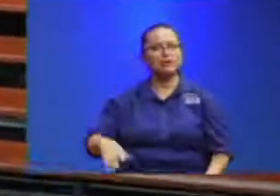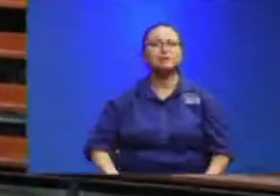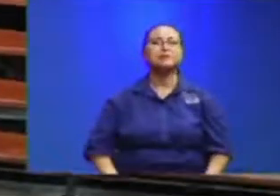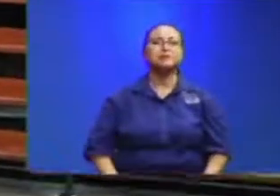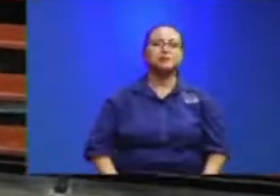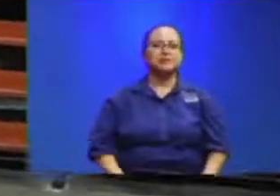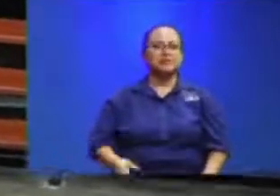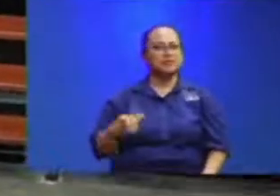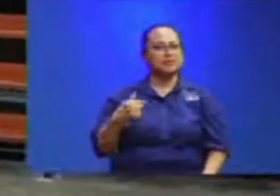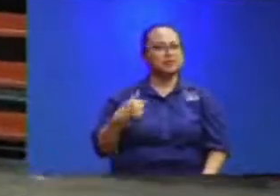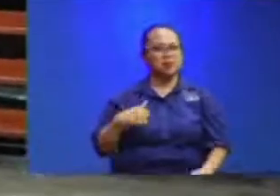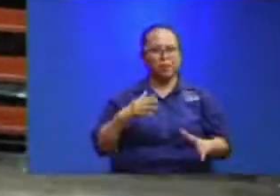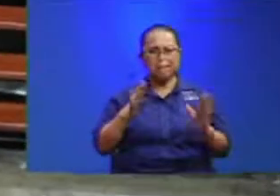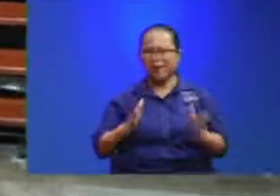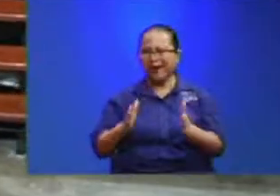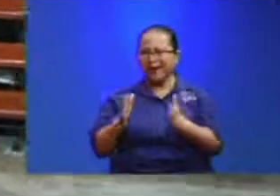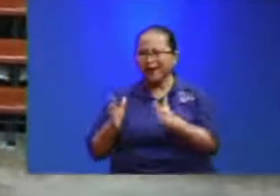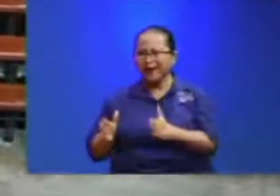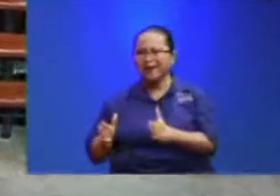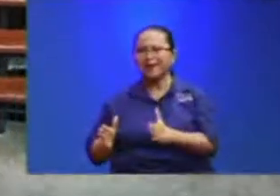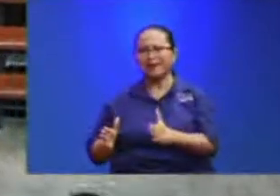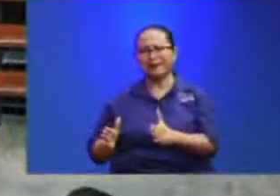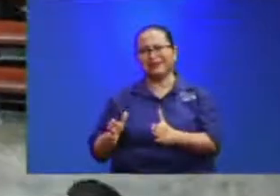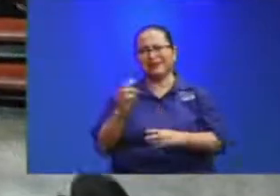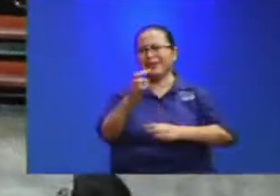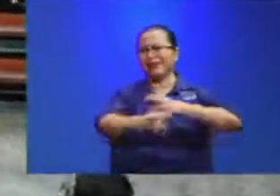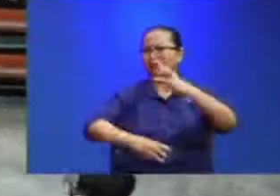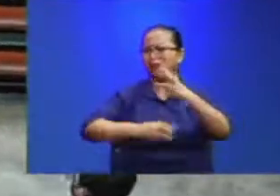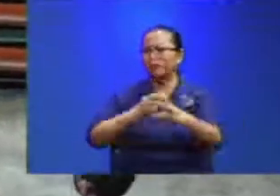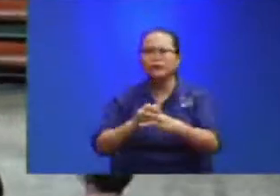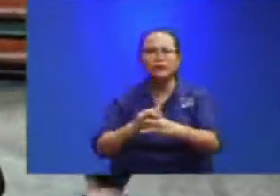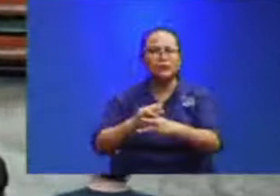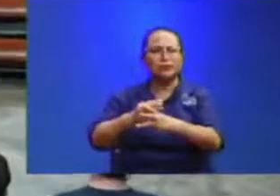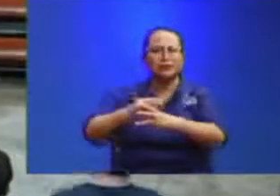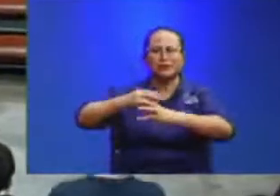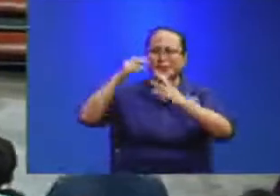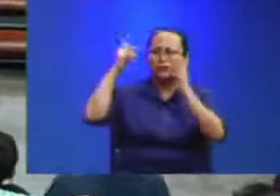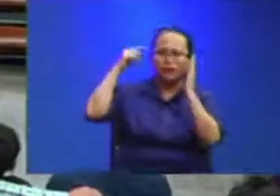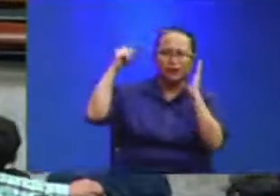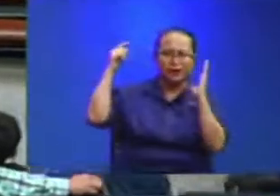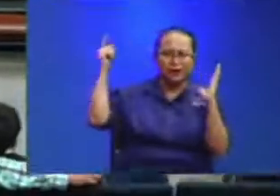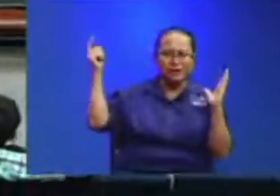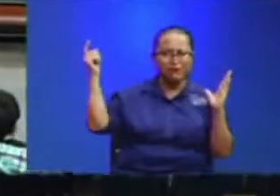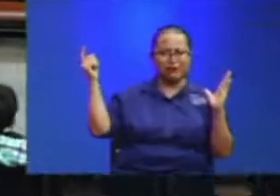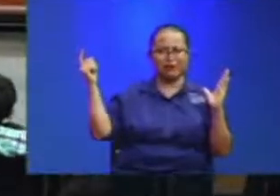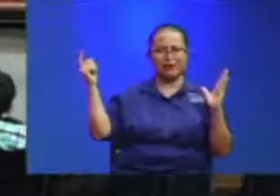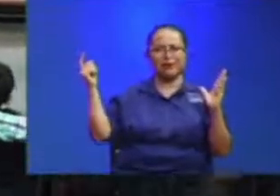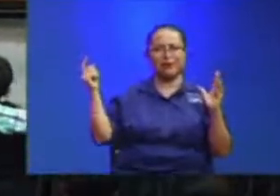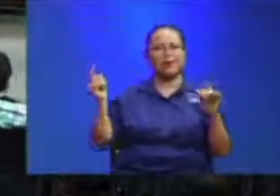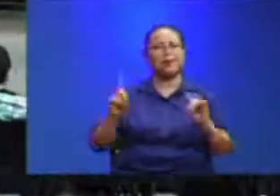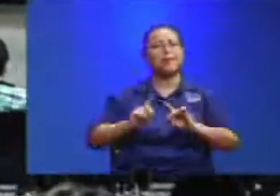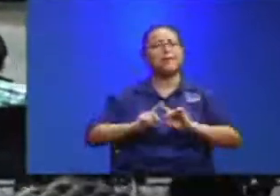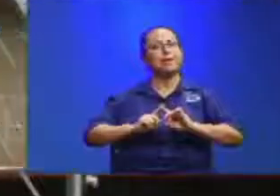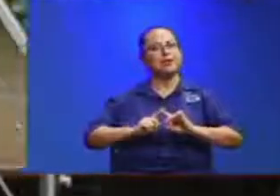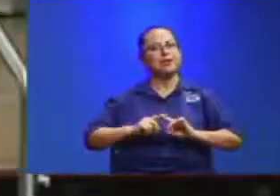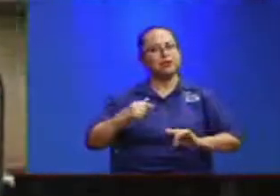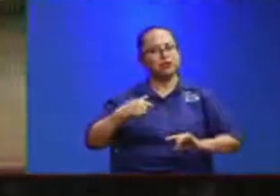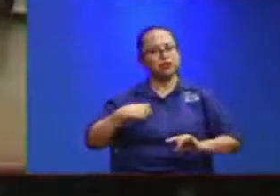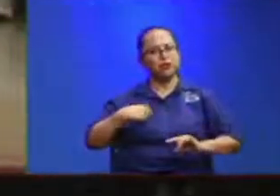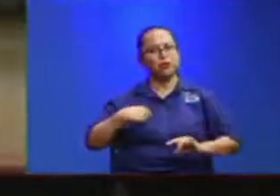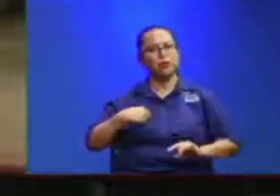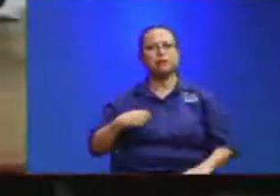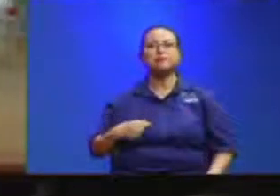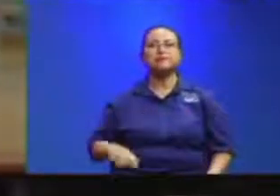tenía planes y cosas que soñando yo pero pero mientras tanto está gerenciando una empresa